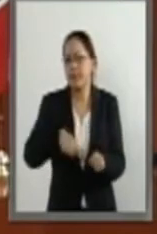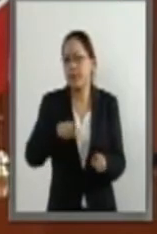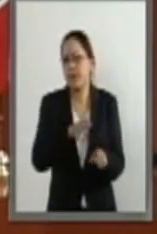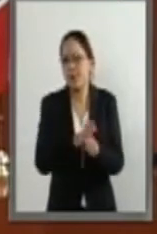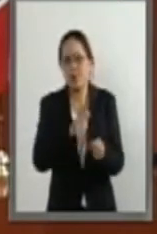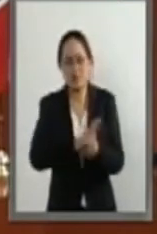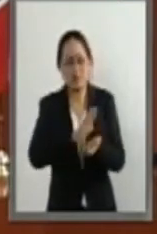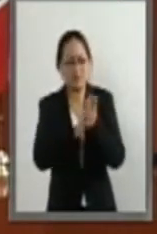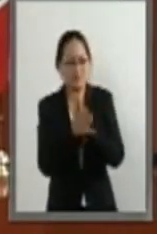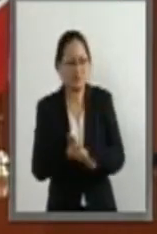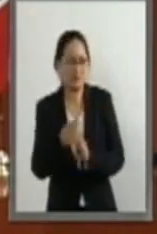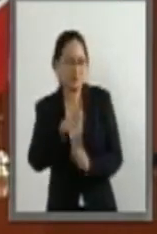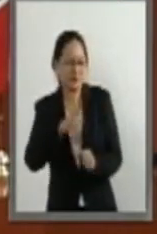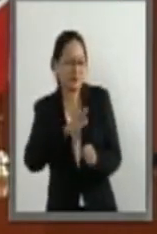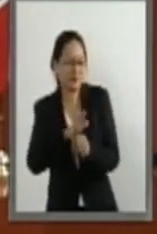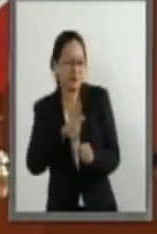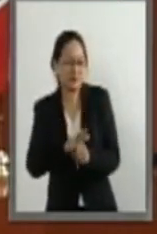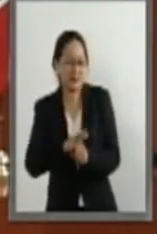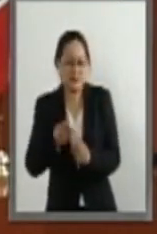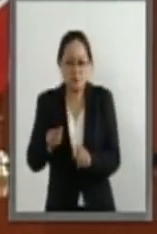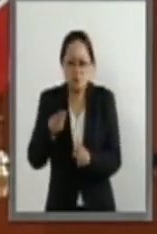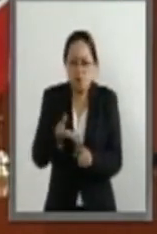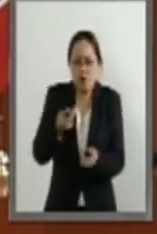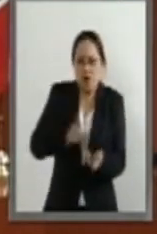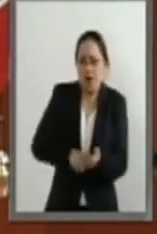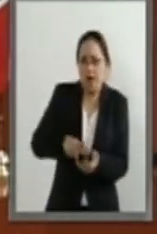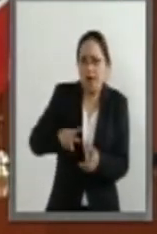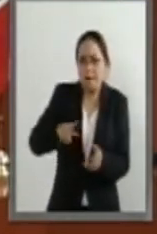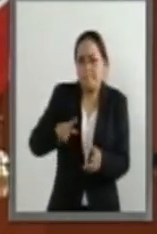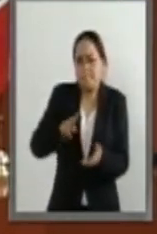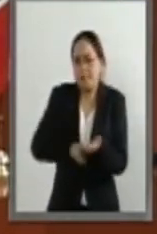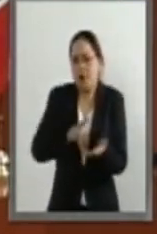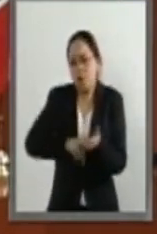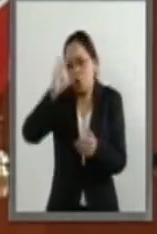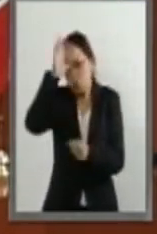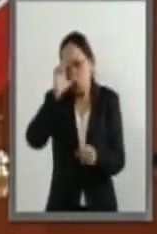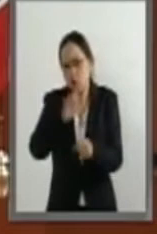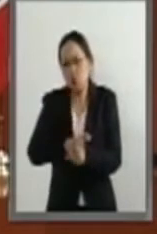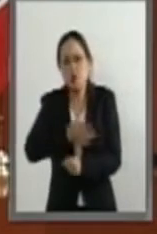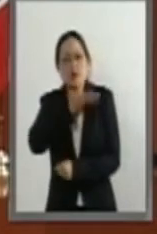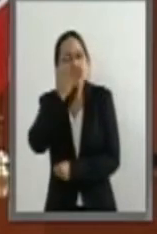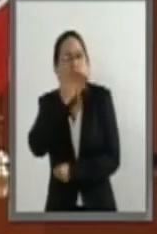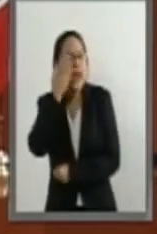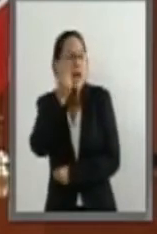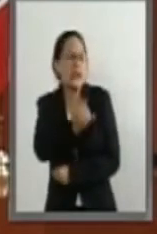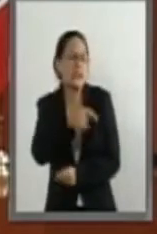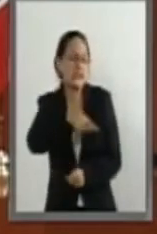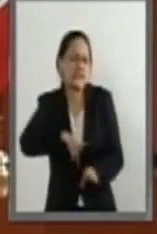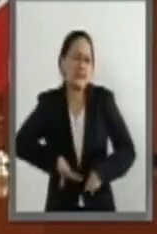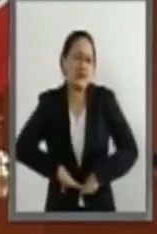deshumanizadores, se comporta como parte de una cultura de usos y costumbres y que está